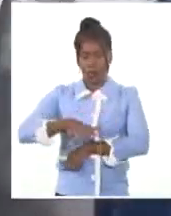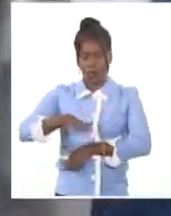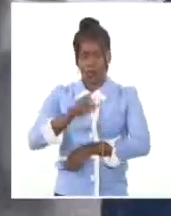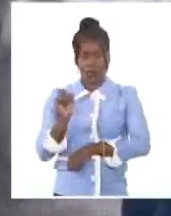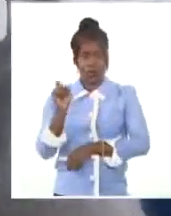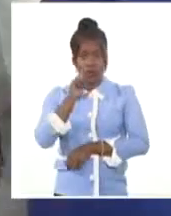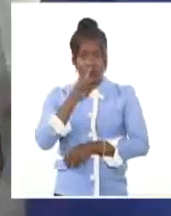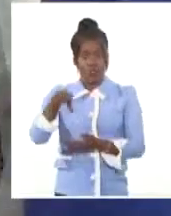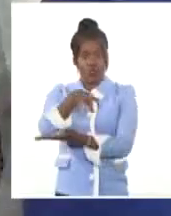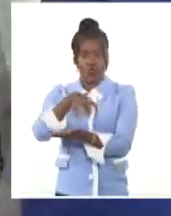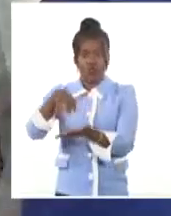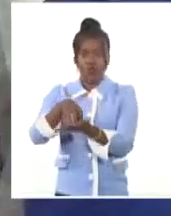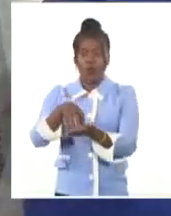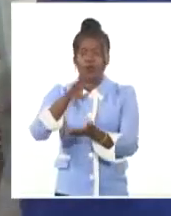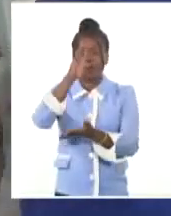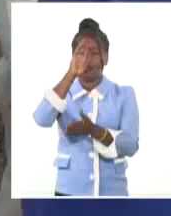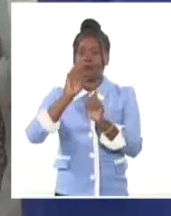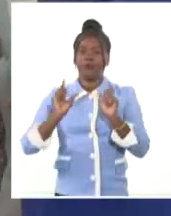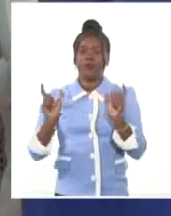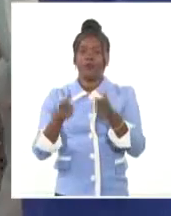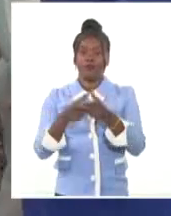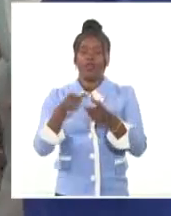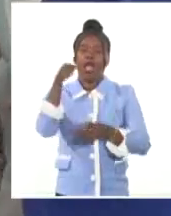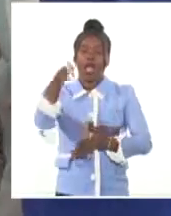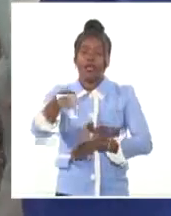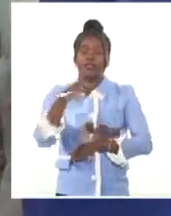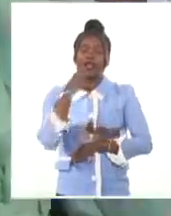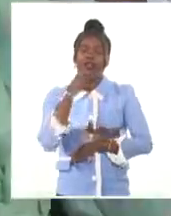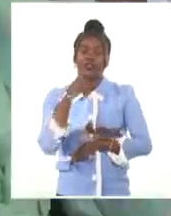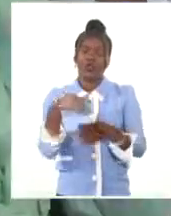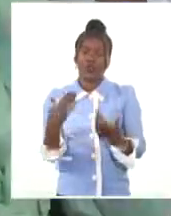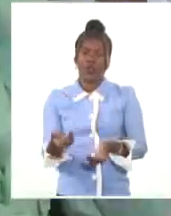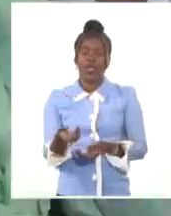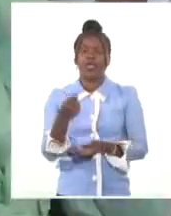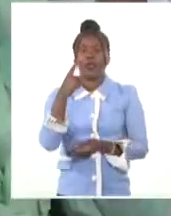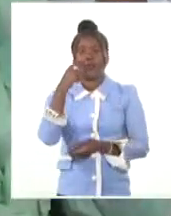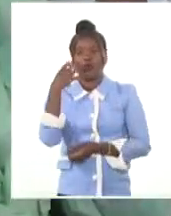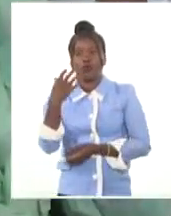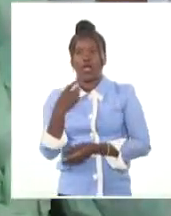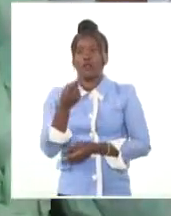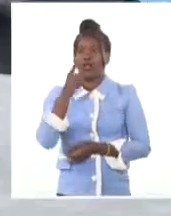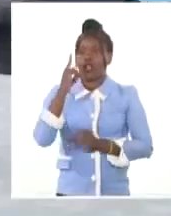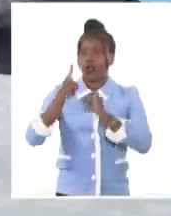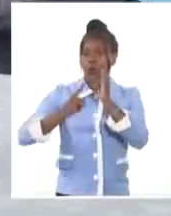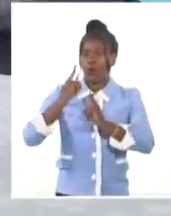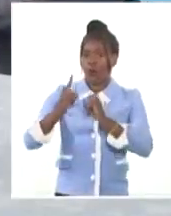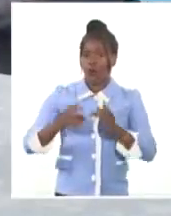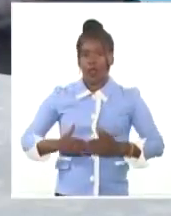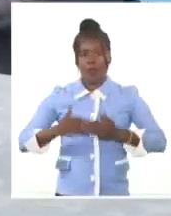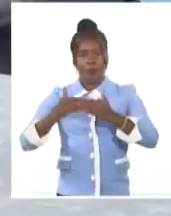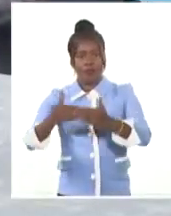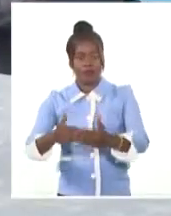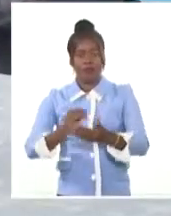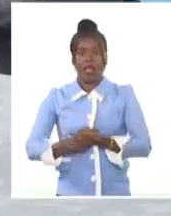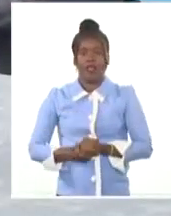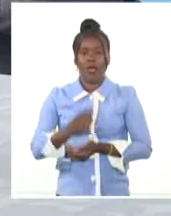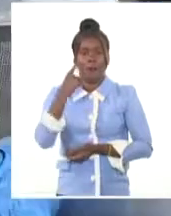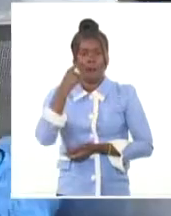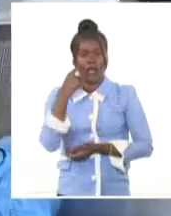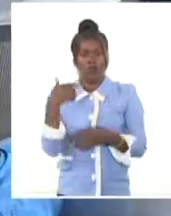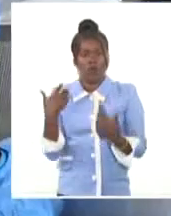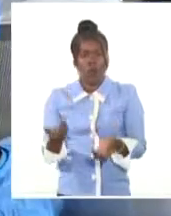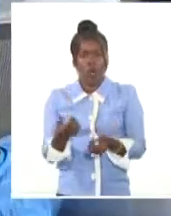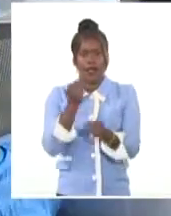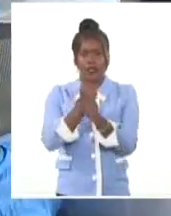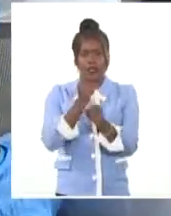Matos Mosqueda de Párraga, donde se interesó por los resultados en la mortalidad infantil y materna, el trabajo